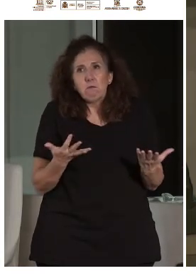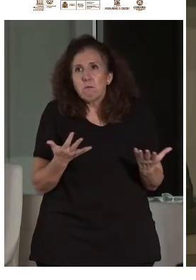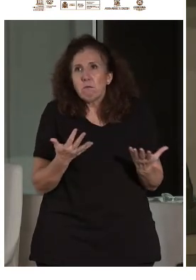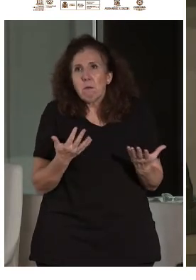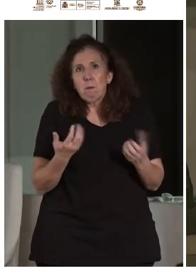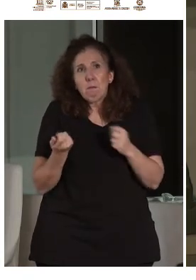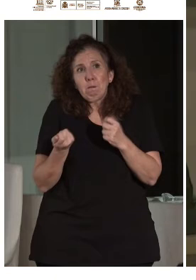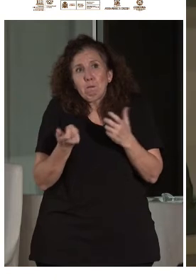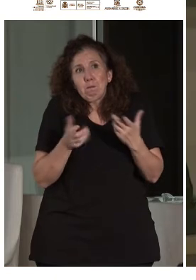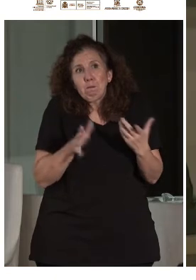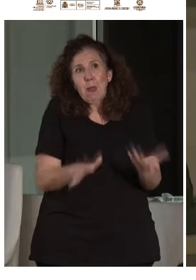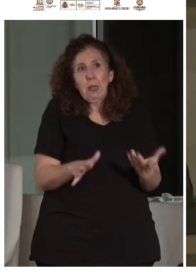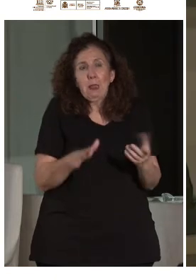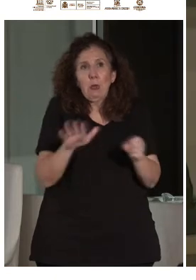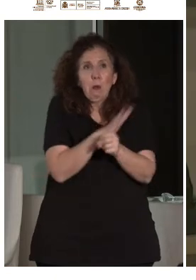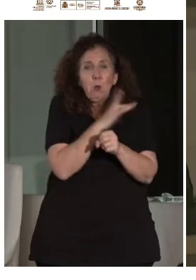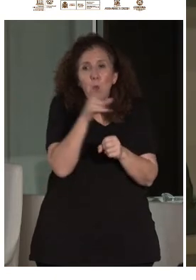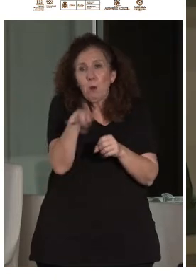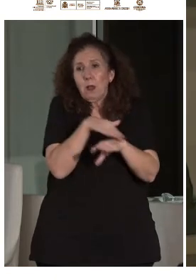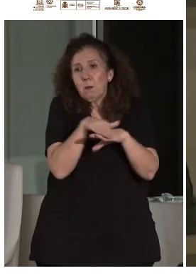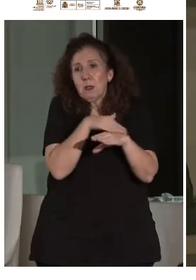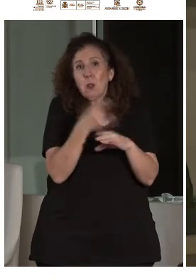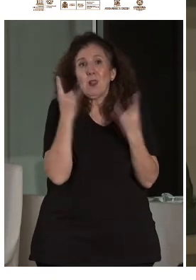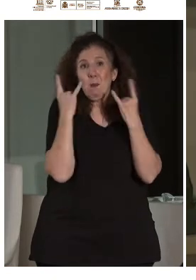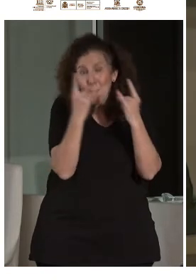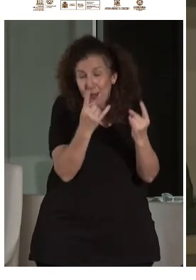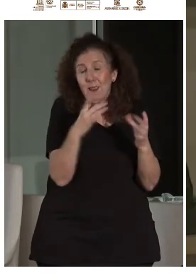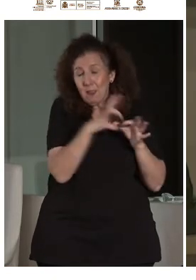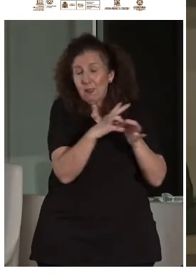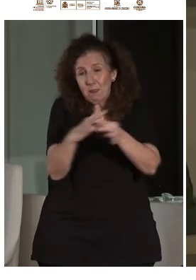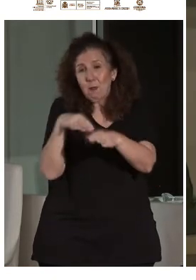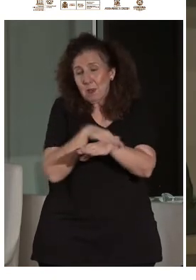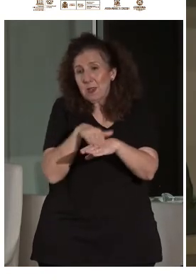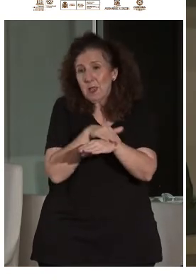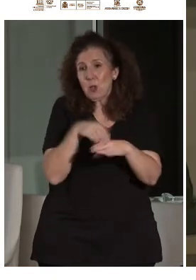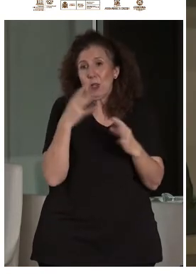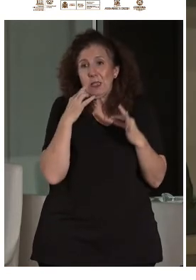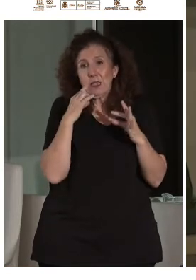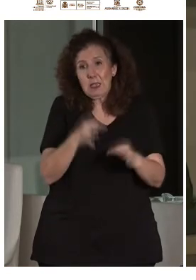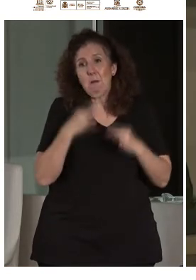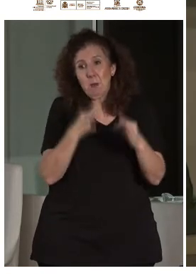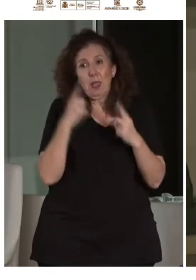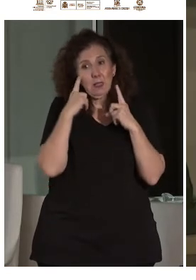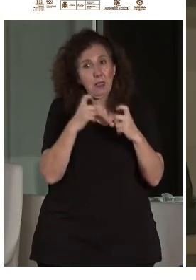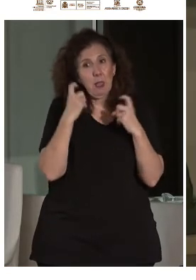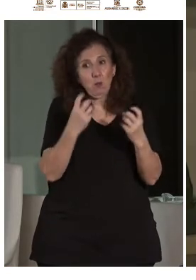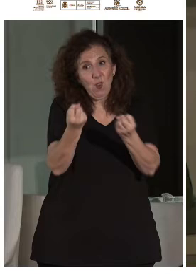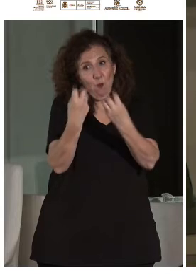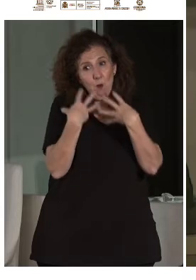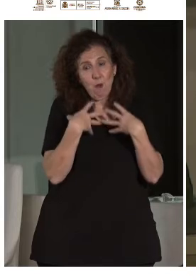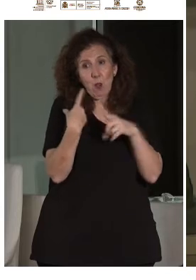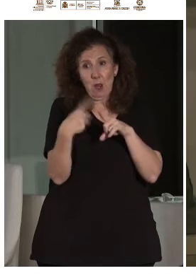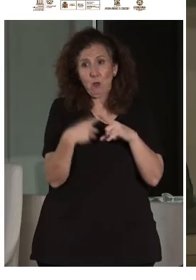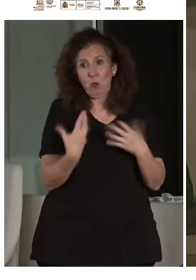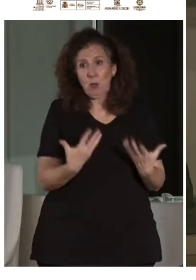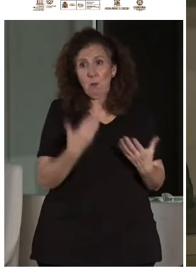está de aquella manera, aunque siempre tienes el soporte del parque. Y siempre estamos intentando informarnos de las cosas.